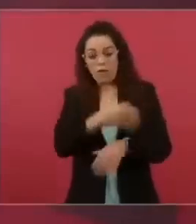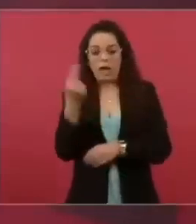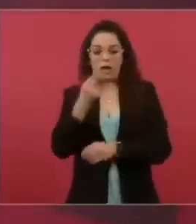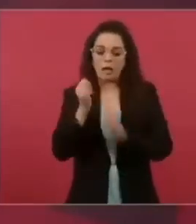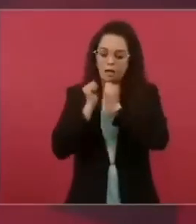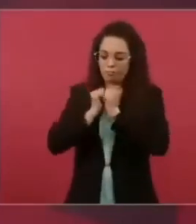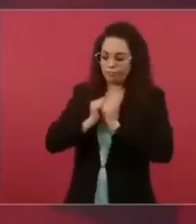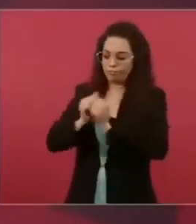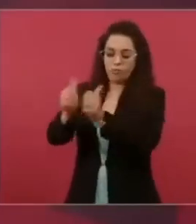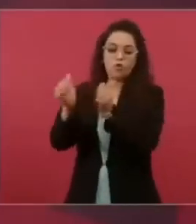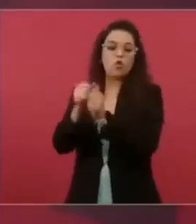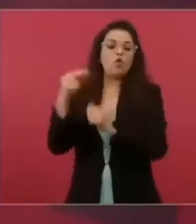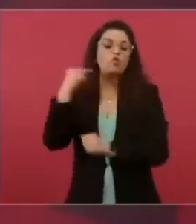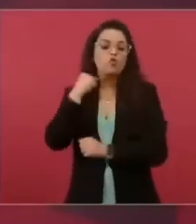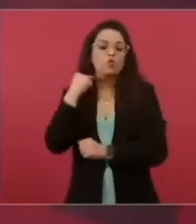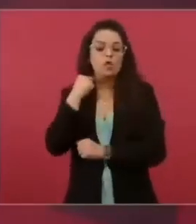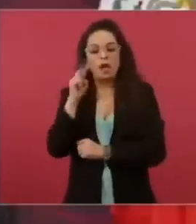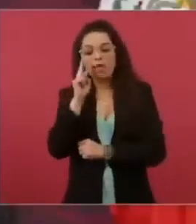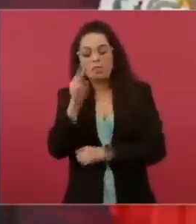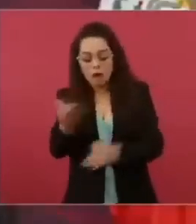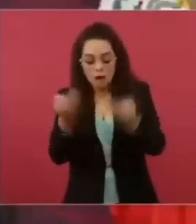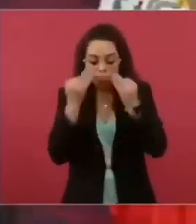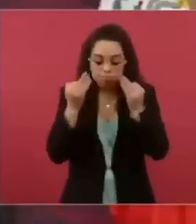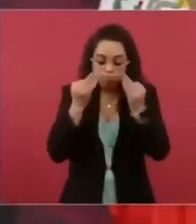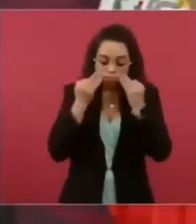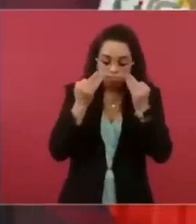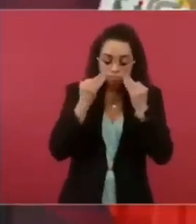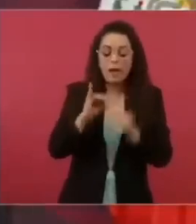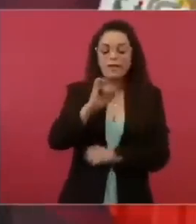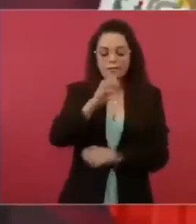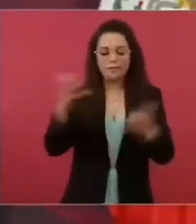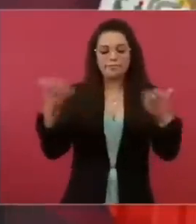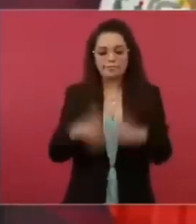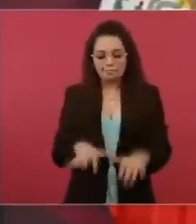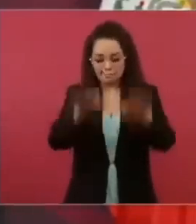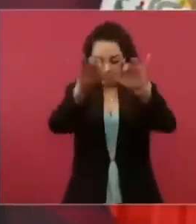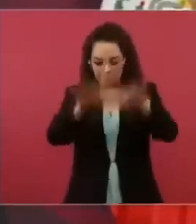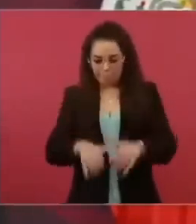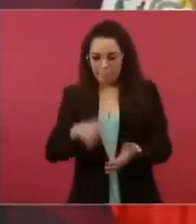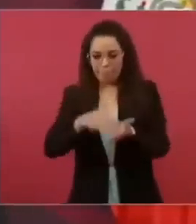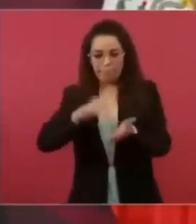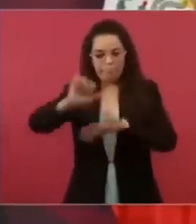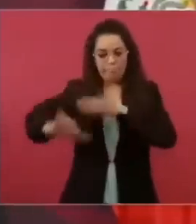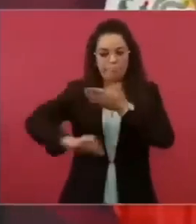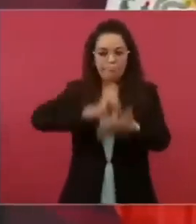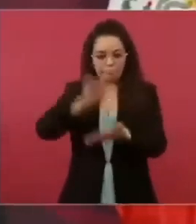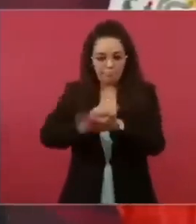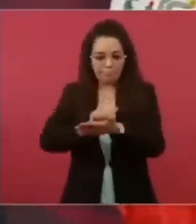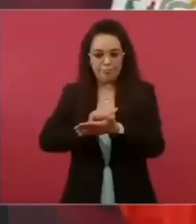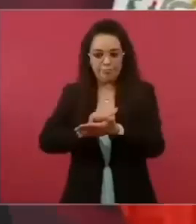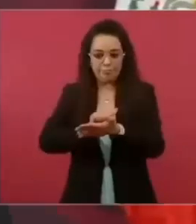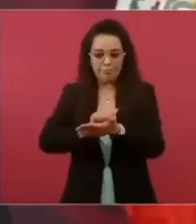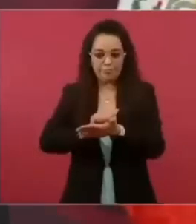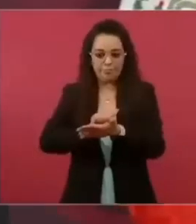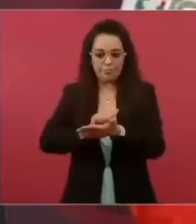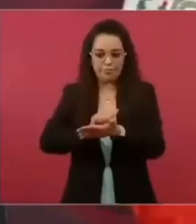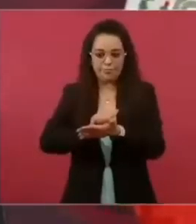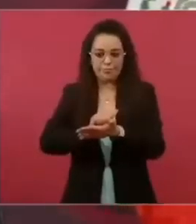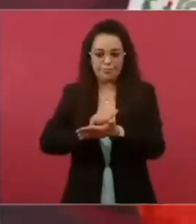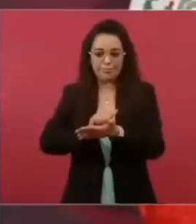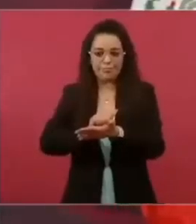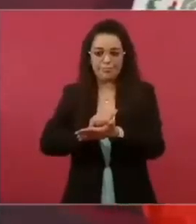¿no?, para que diera fe y levantar un acta, que tampoco servía de